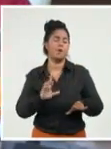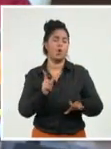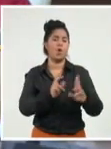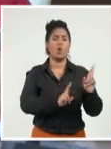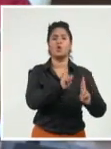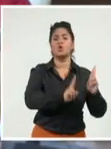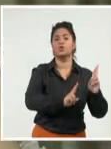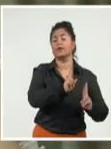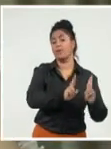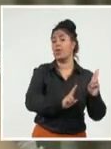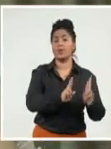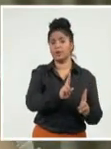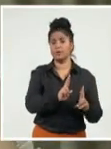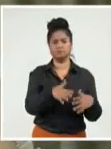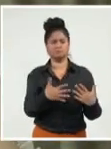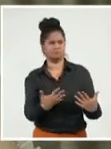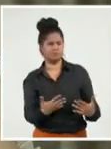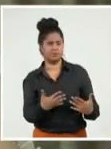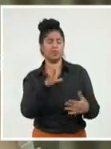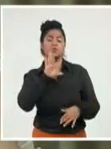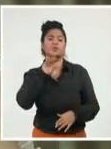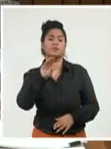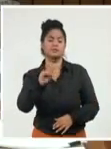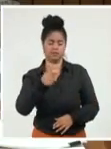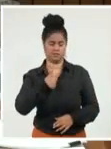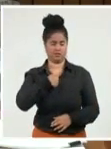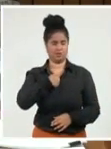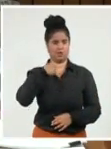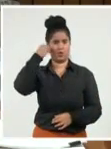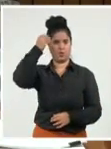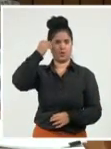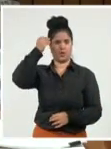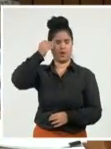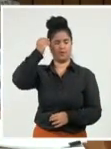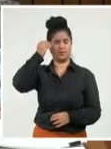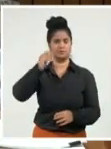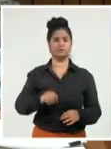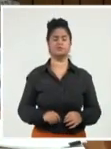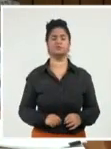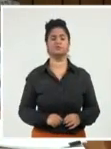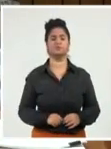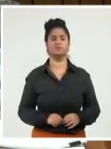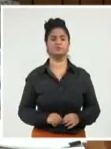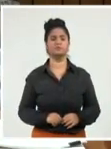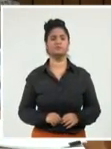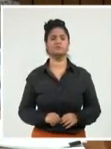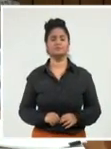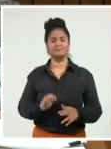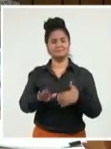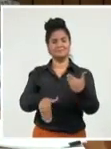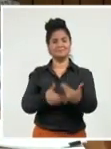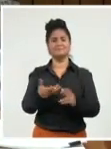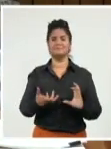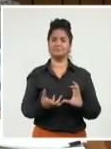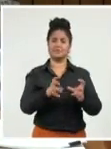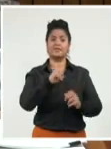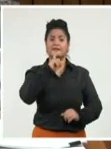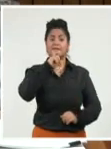dar desarrollo y nos va a dar más posibilidades. Porque los problemas son tan complejos, la vida es tan